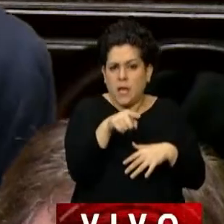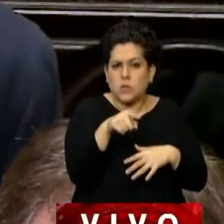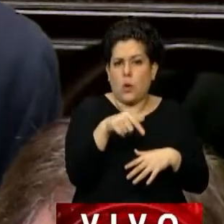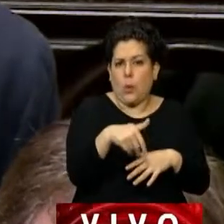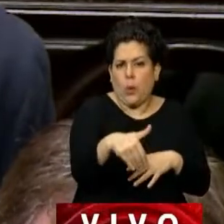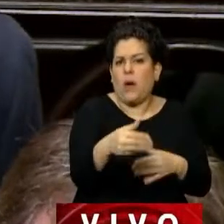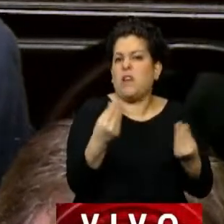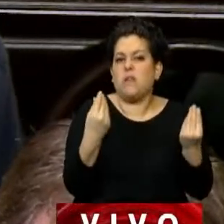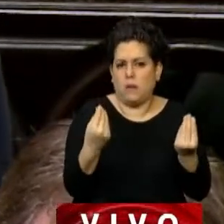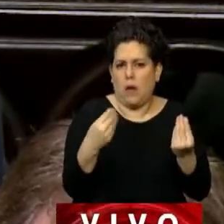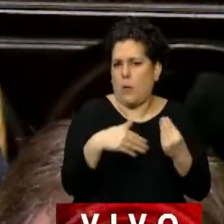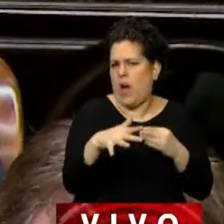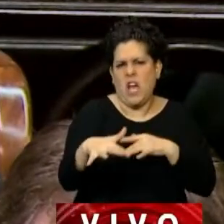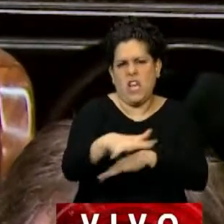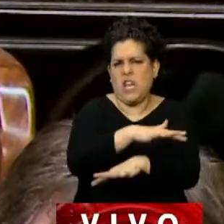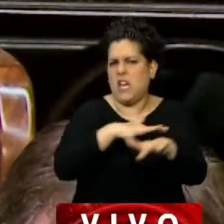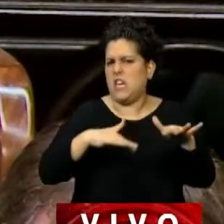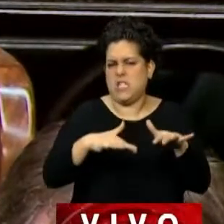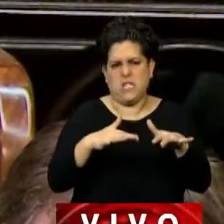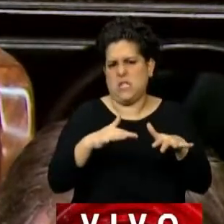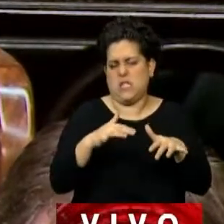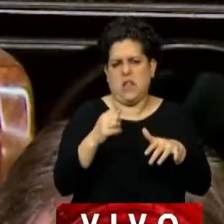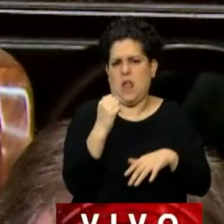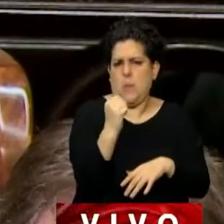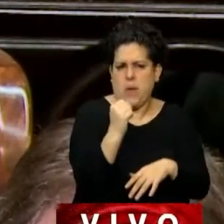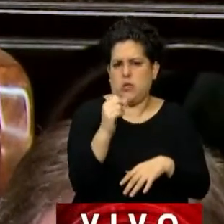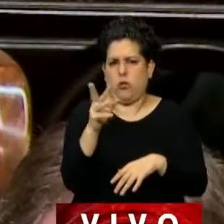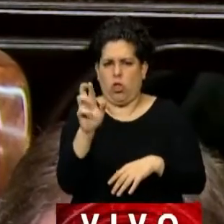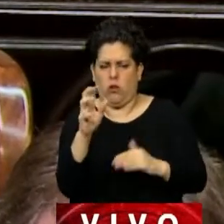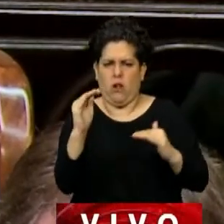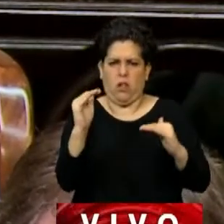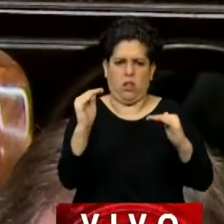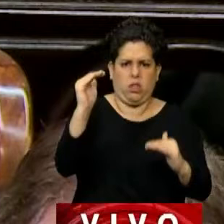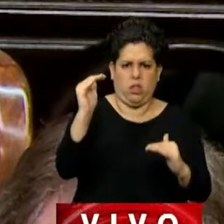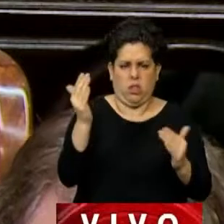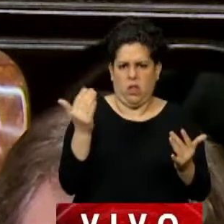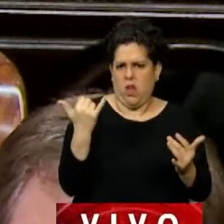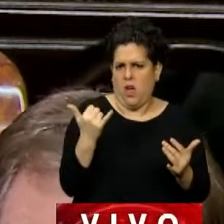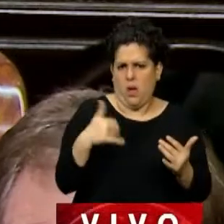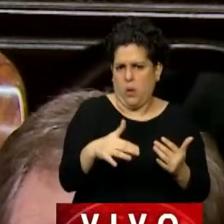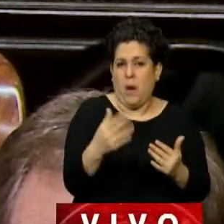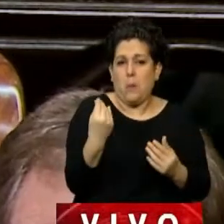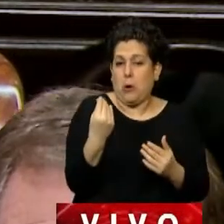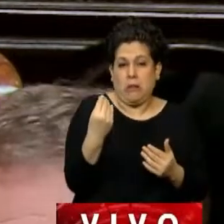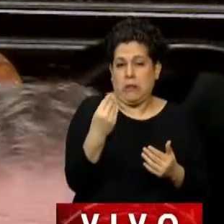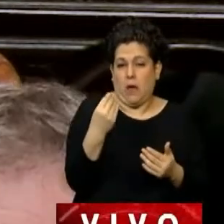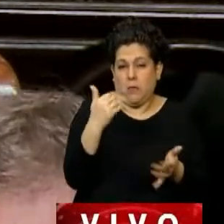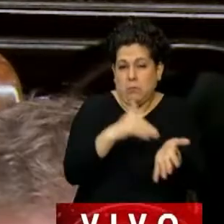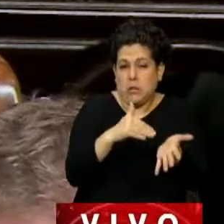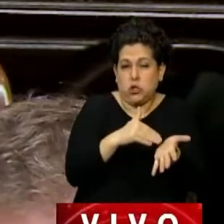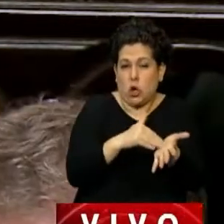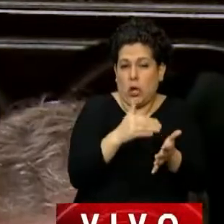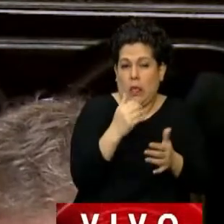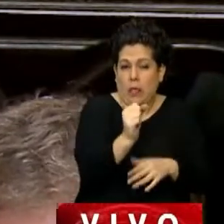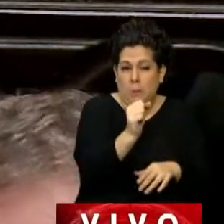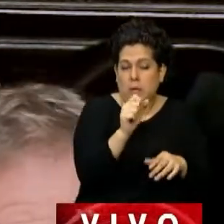conduce a una crisis cambiaria, que es la que estamos sufriendo en estos días, porque naturalmente el exceso de emisión monetaria